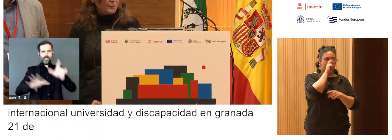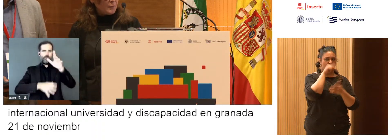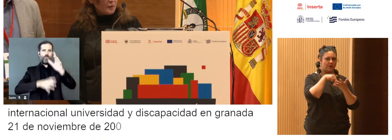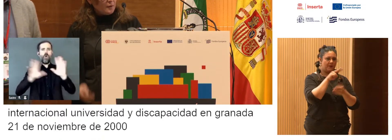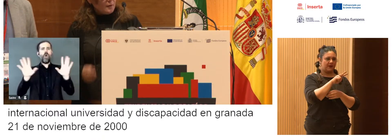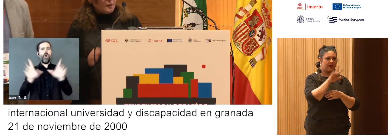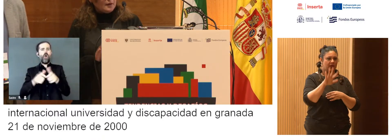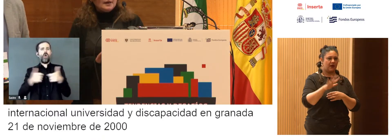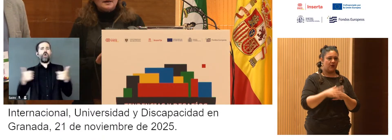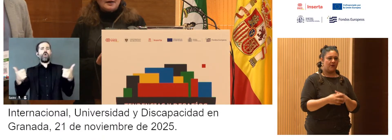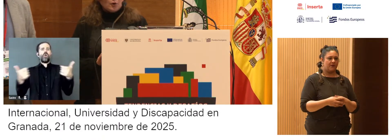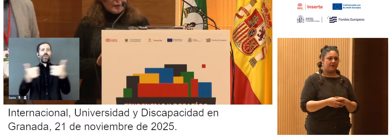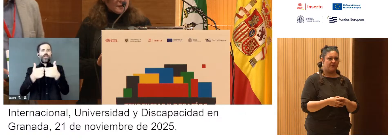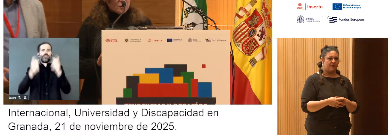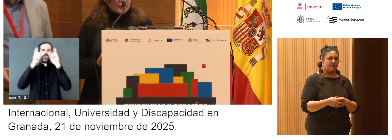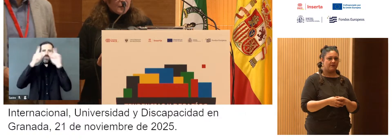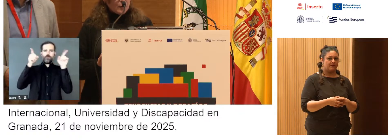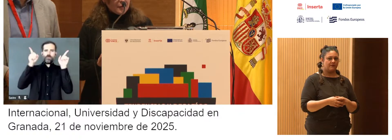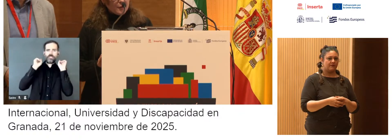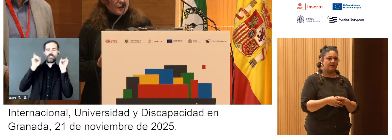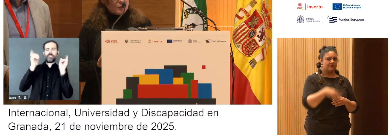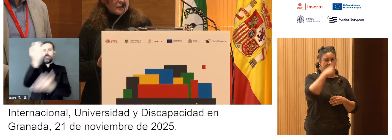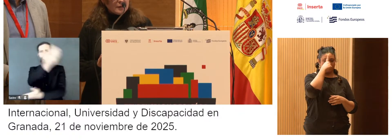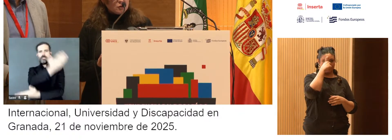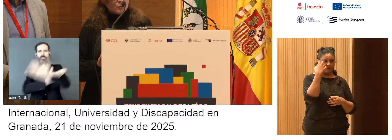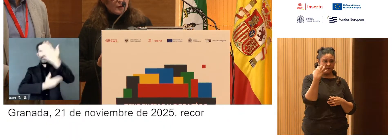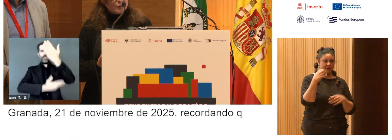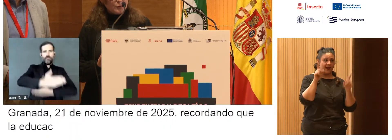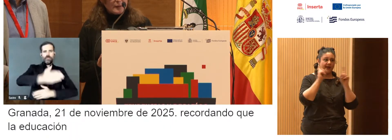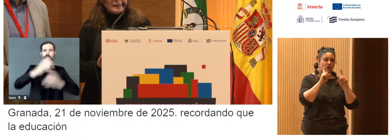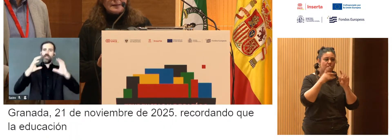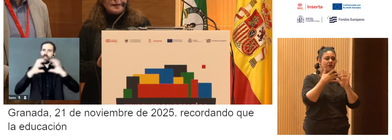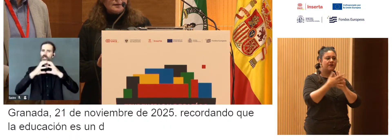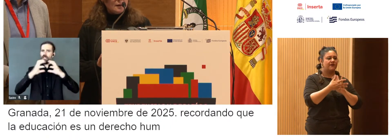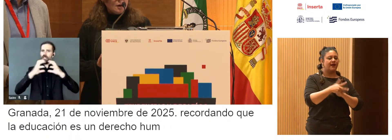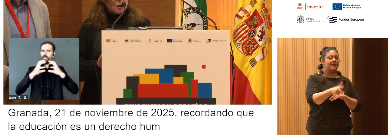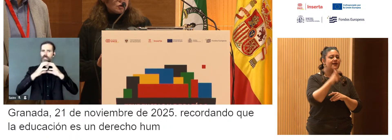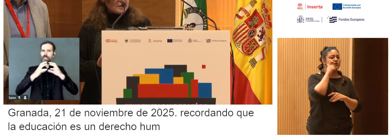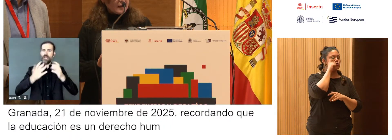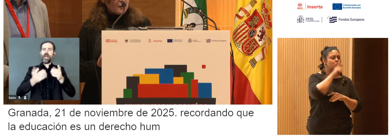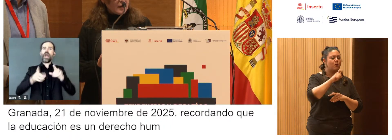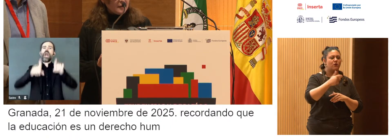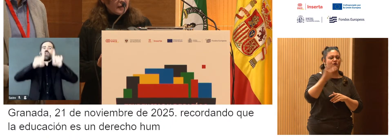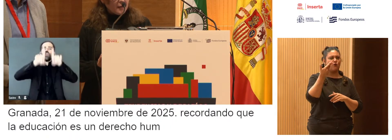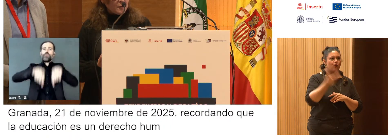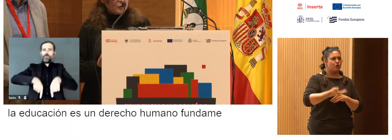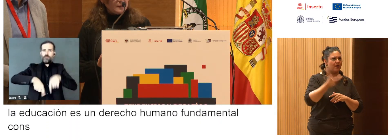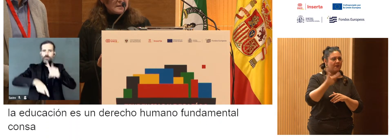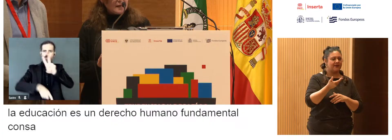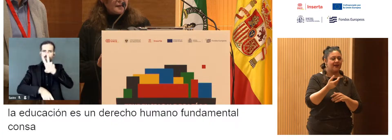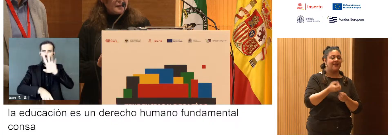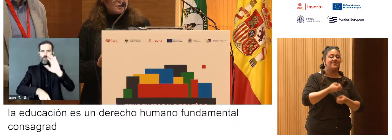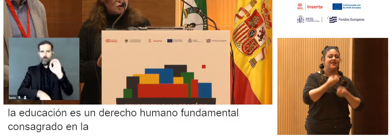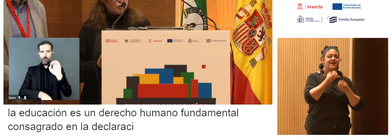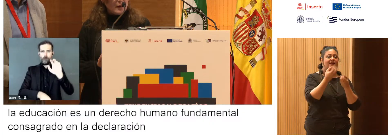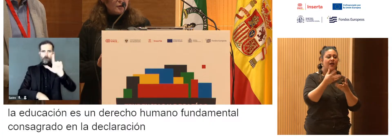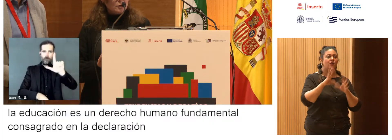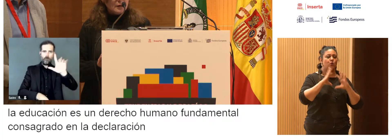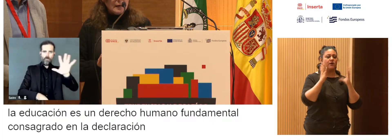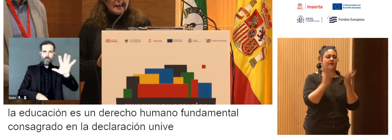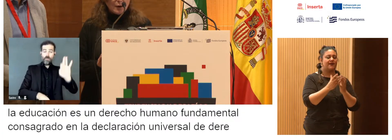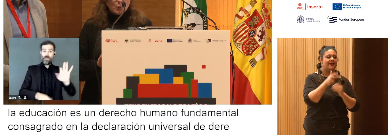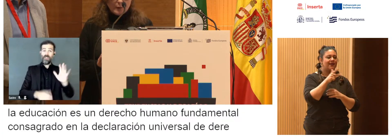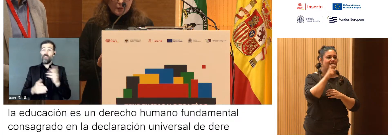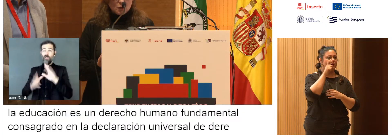2025. Recordando que la educación es un derecho humano fundamental, consagrado en la Declaración Universal de Derechos